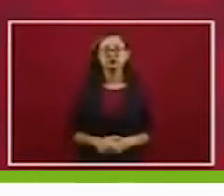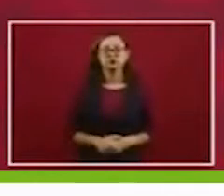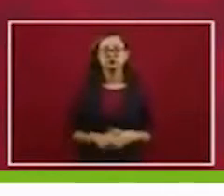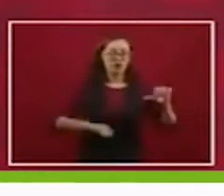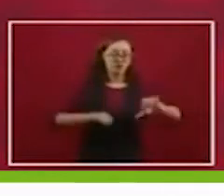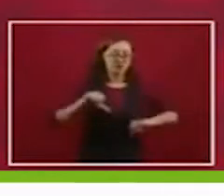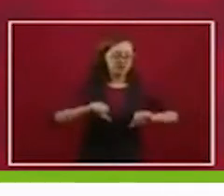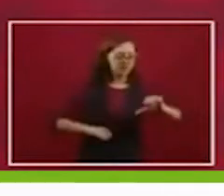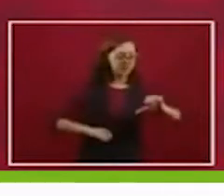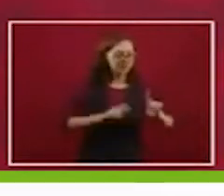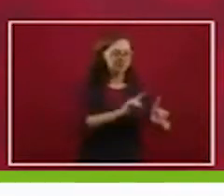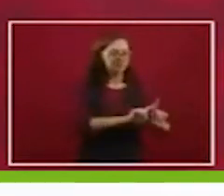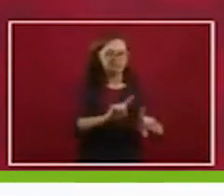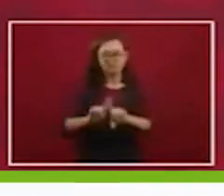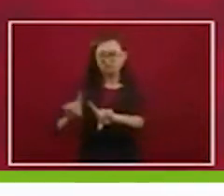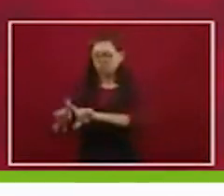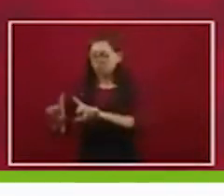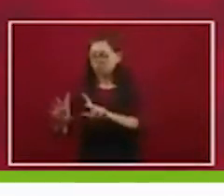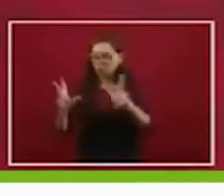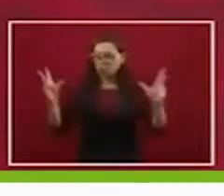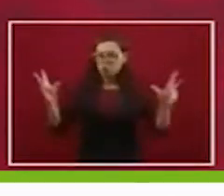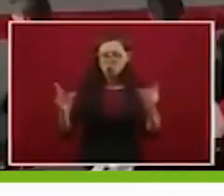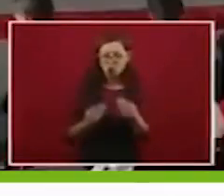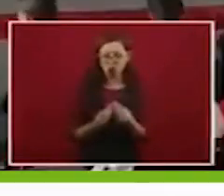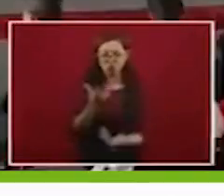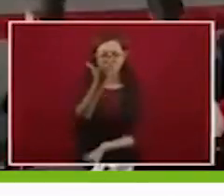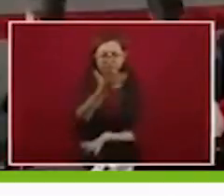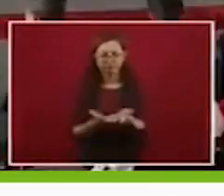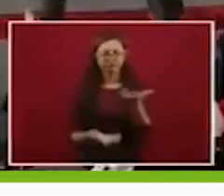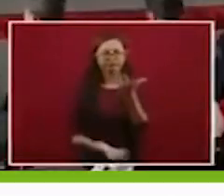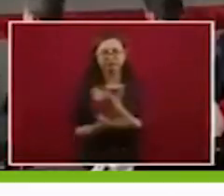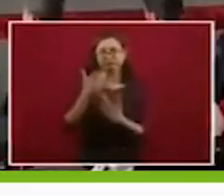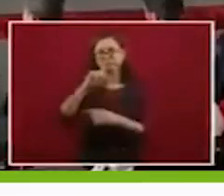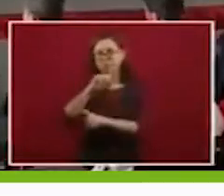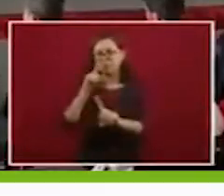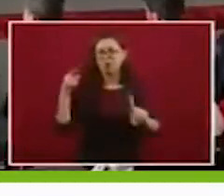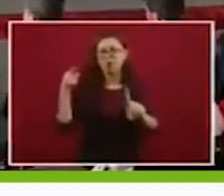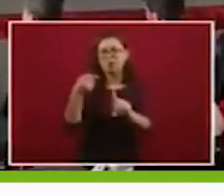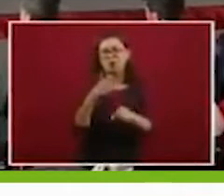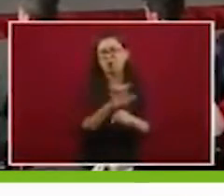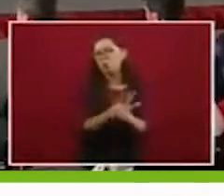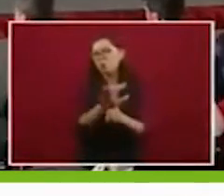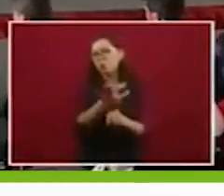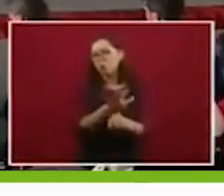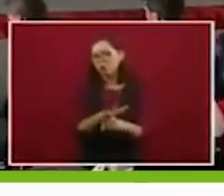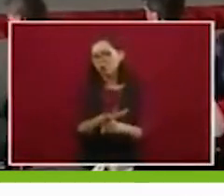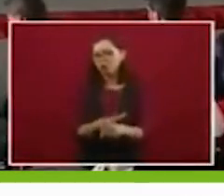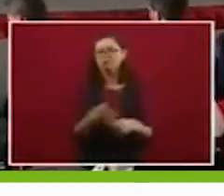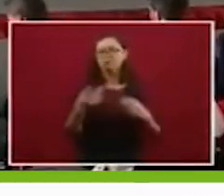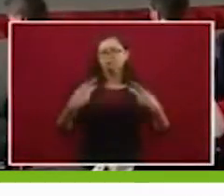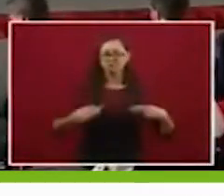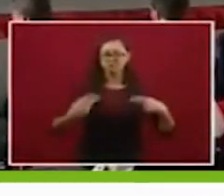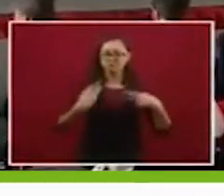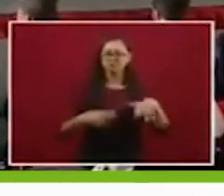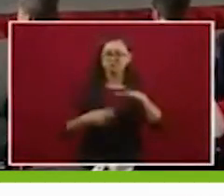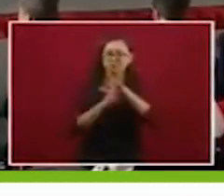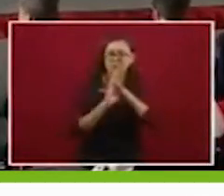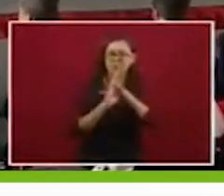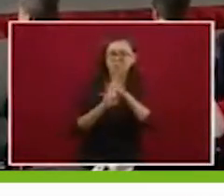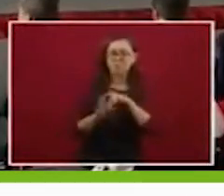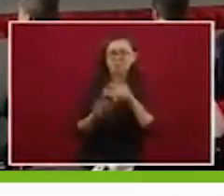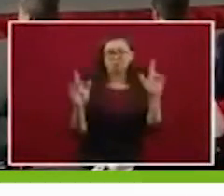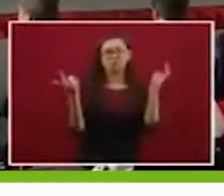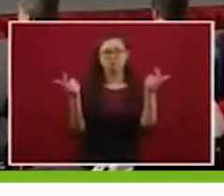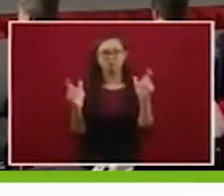56% entre mayo y agosto, tras acciones implementadas luego del acuerdo con ese país. Precisó que el número de detenciones